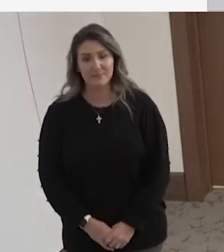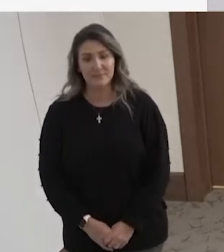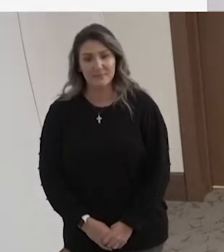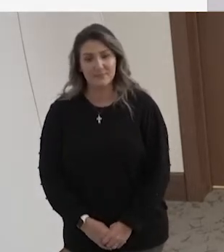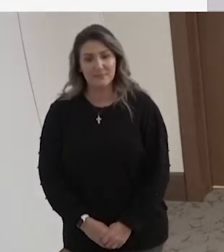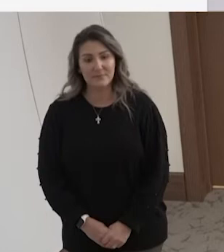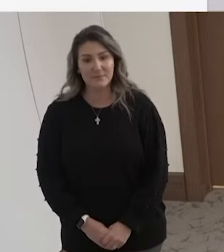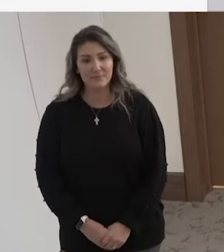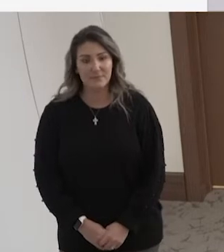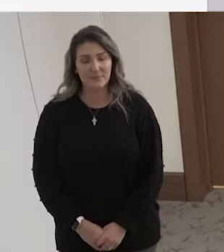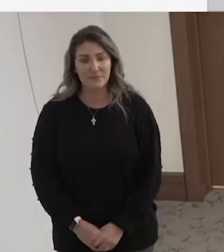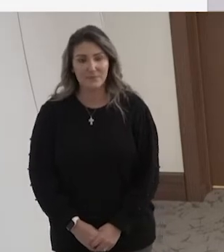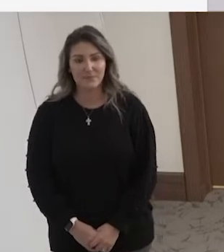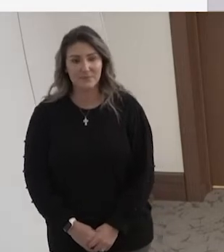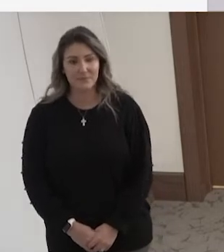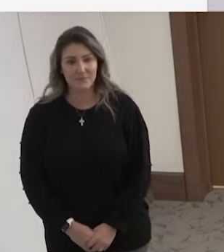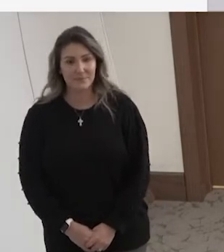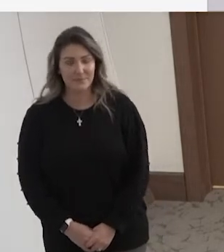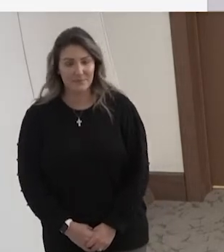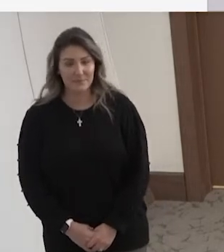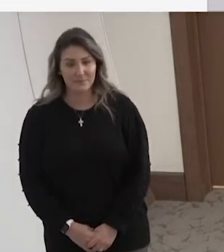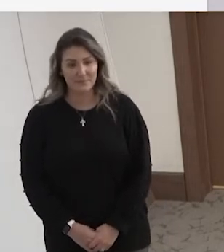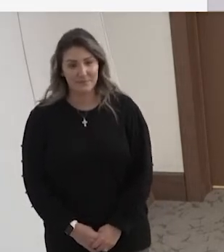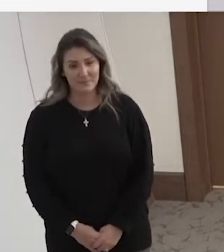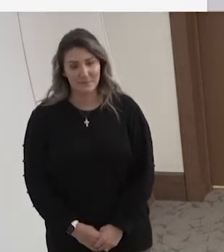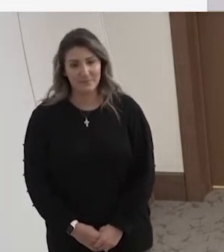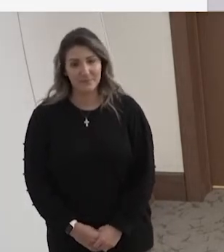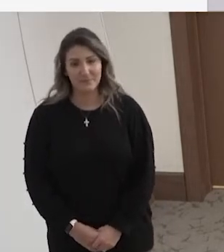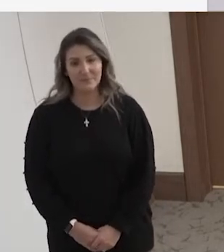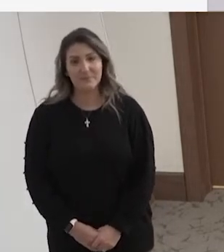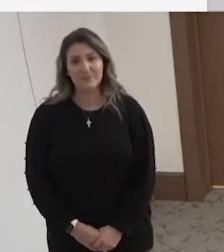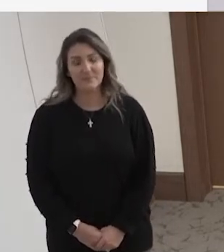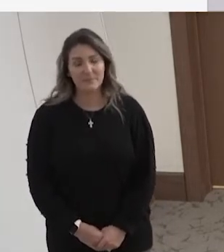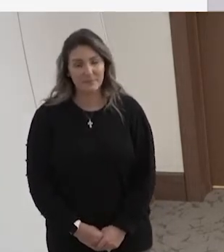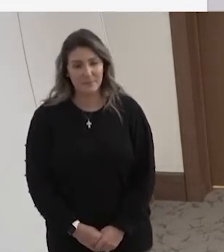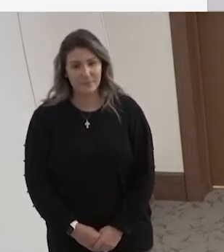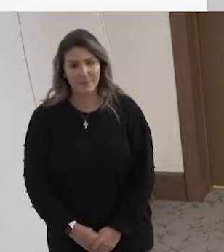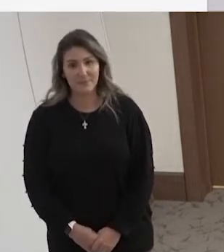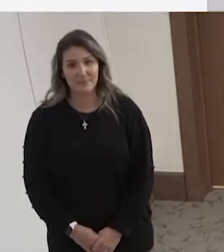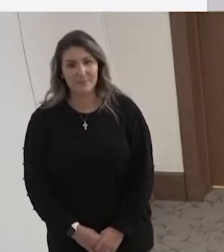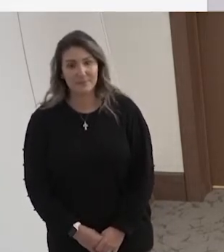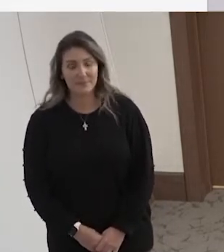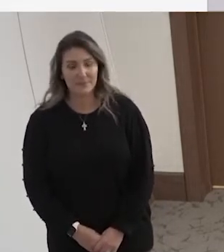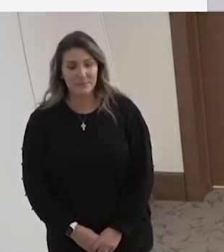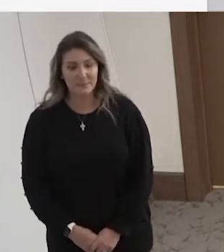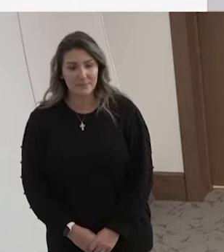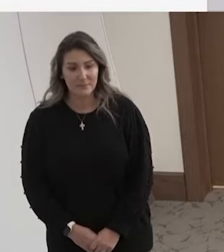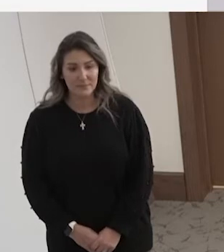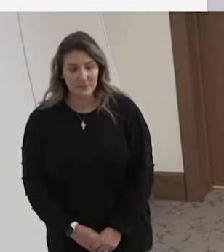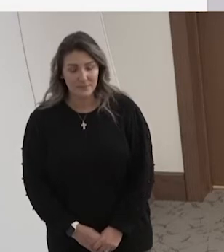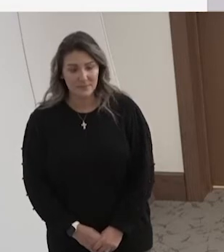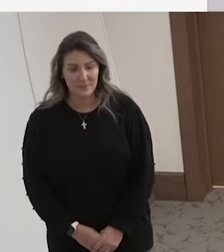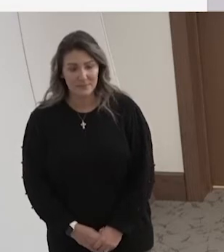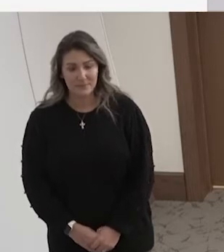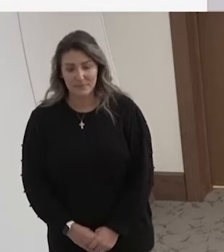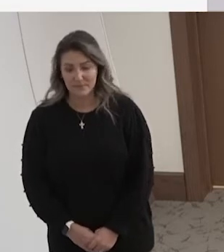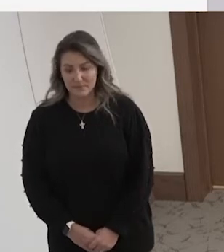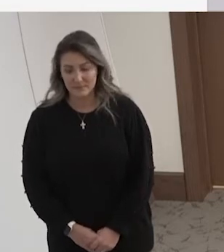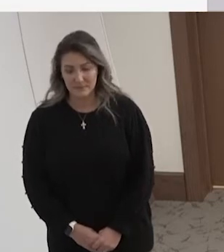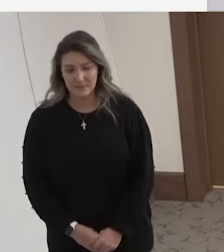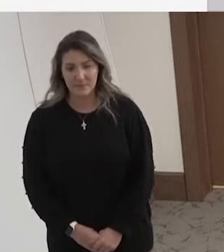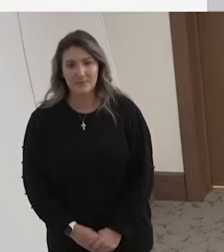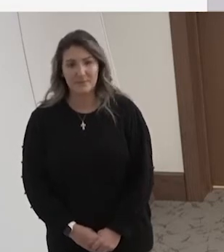Así que servimos nosotros a la comunidad del East Side y hemos tenido muy buena recepción